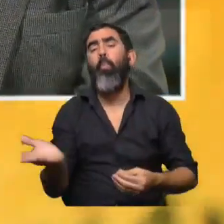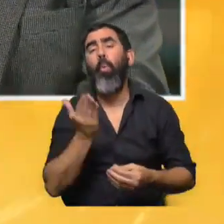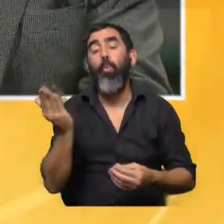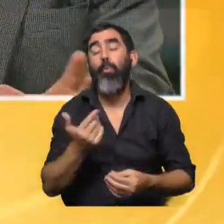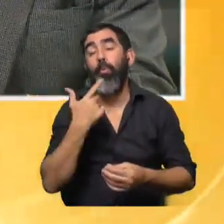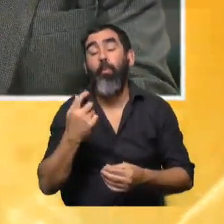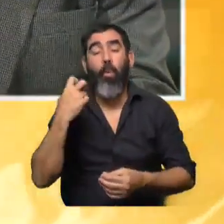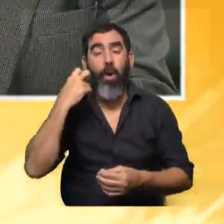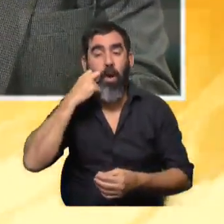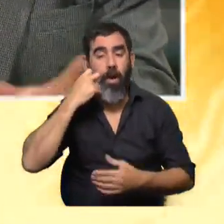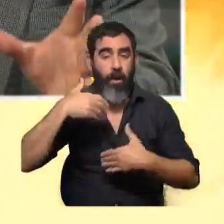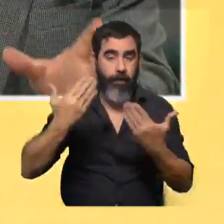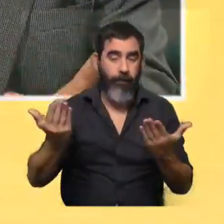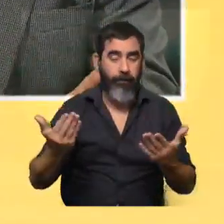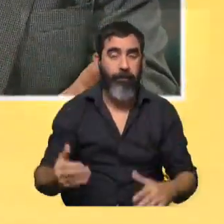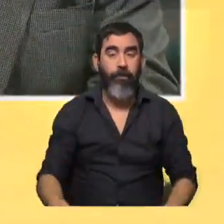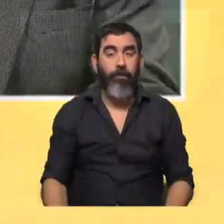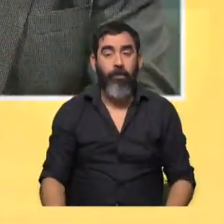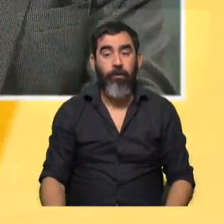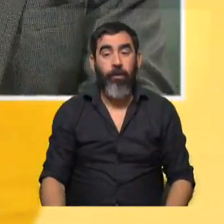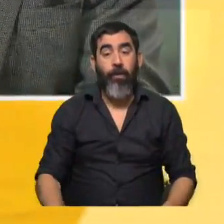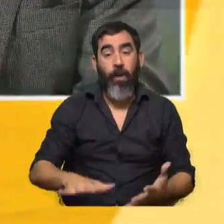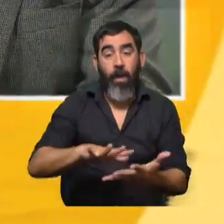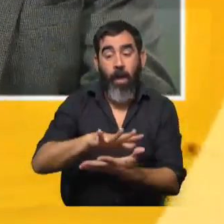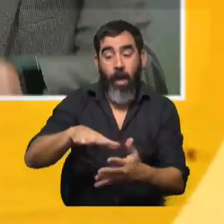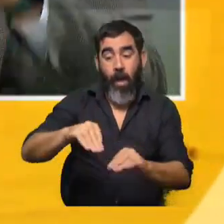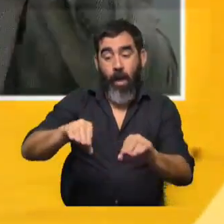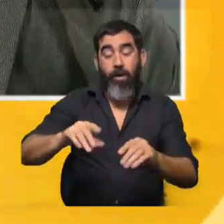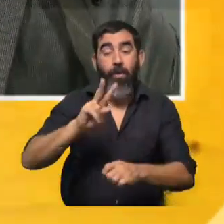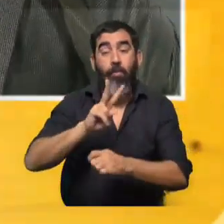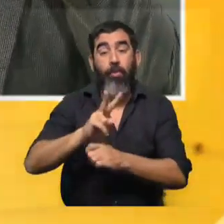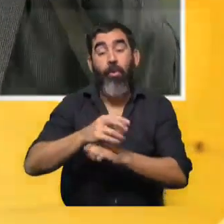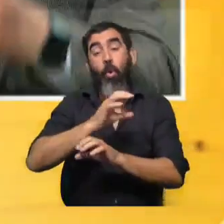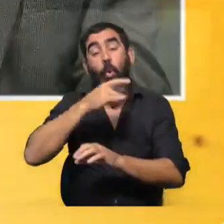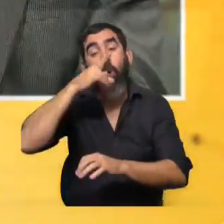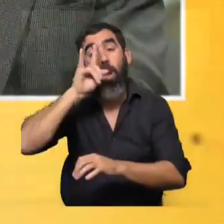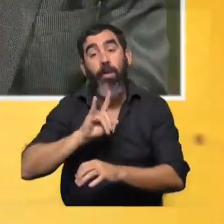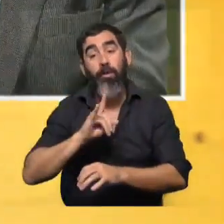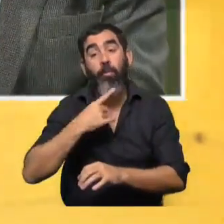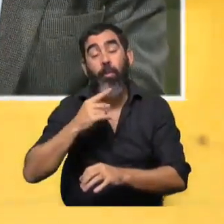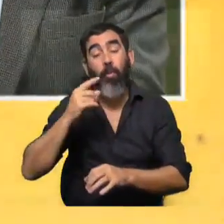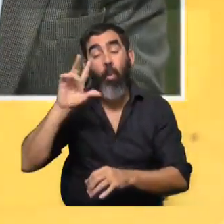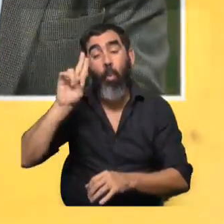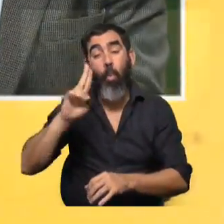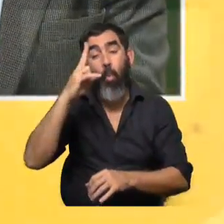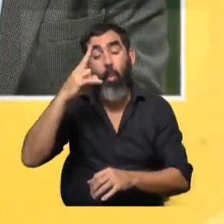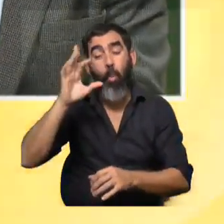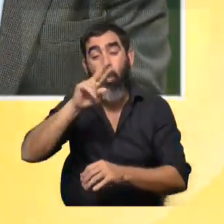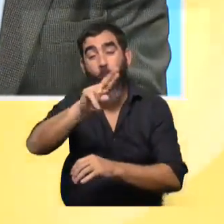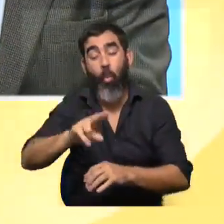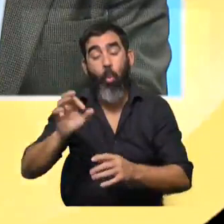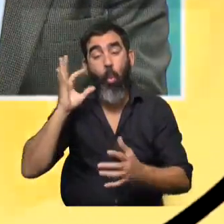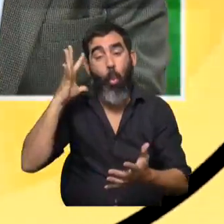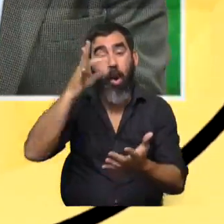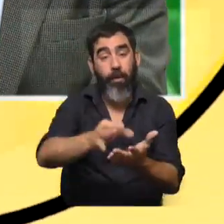caso cárnica, ¿no? Del área protegida o lácteos, o como pasa en las islas del río Uruguay. Es una cosa